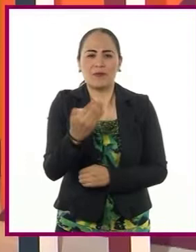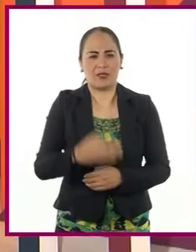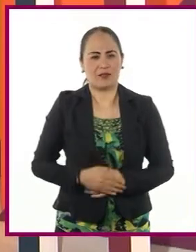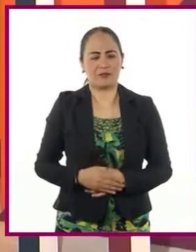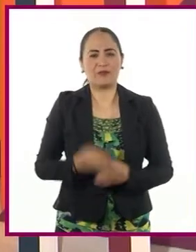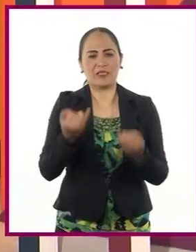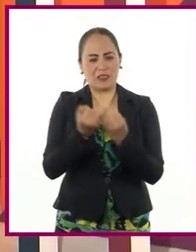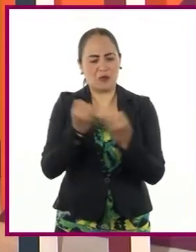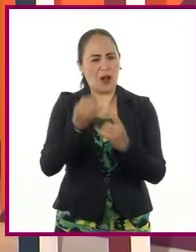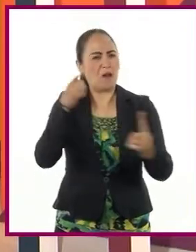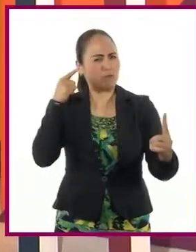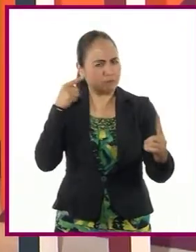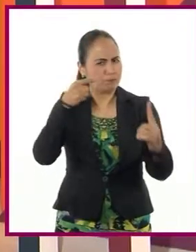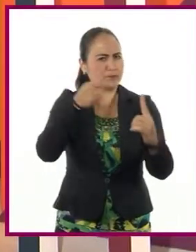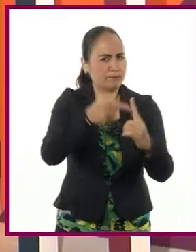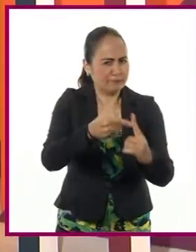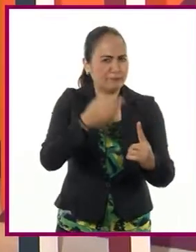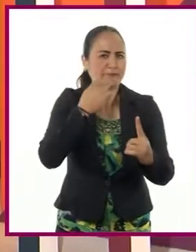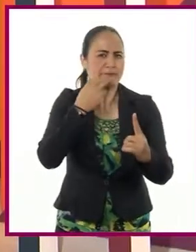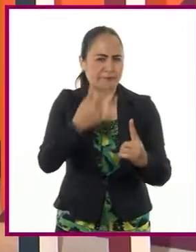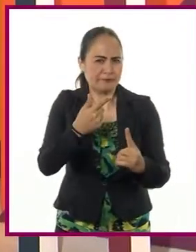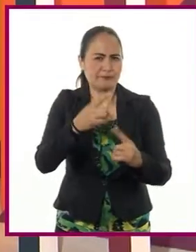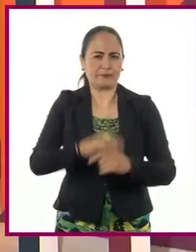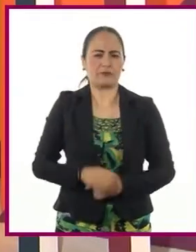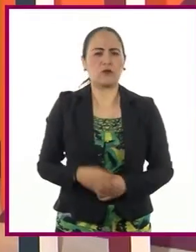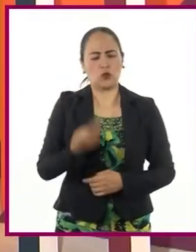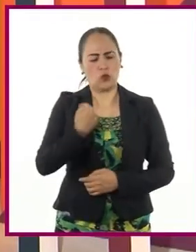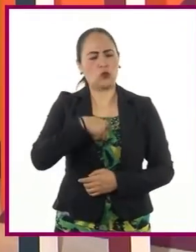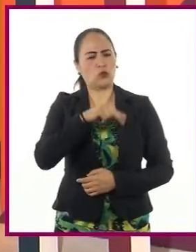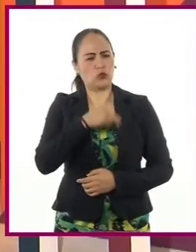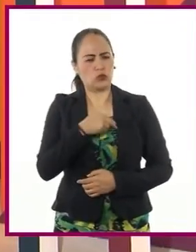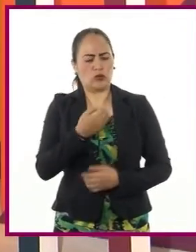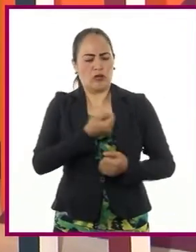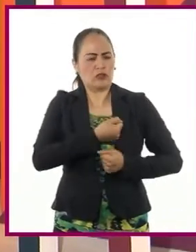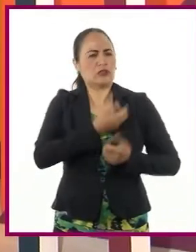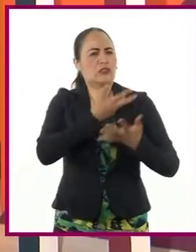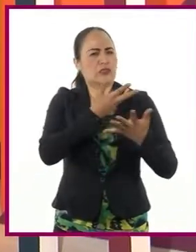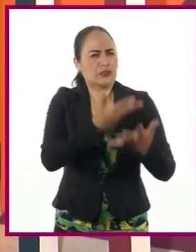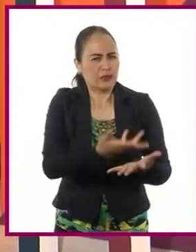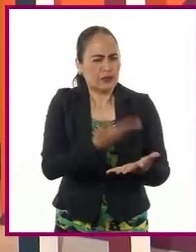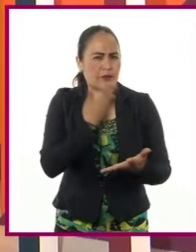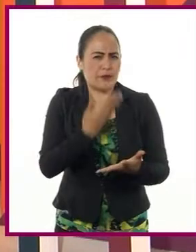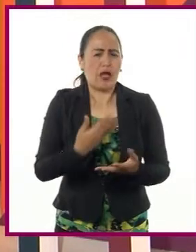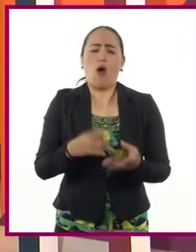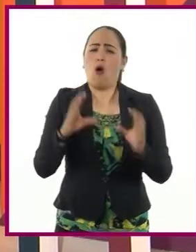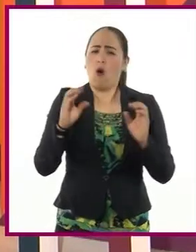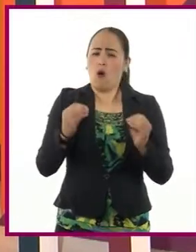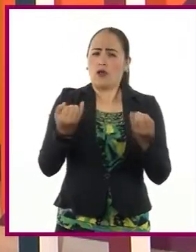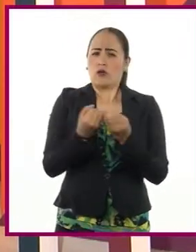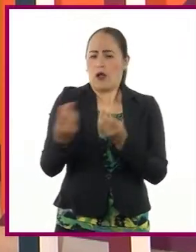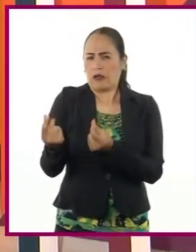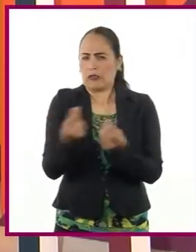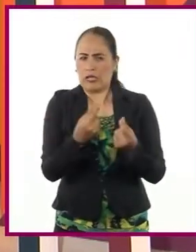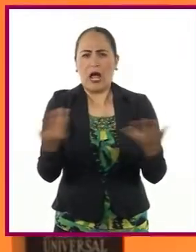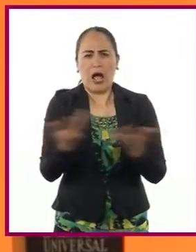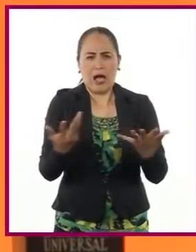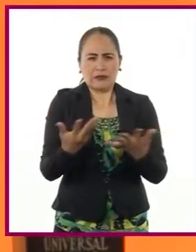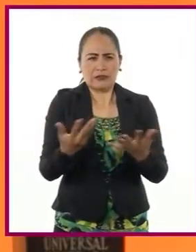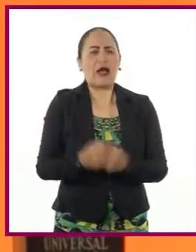a ser asertivas y asertivos cuando nos expresemos y activas o activos cuando